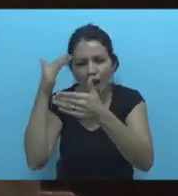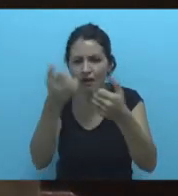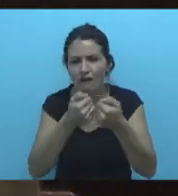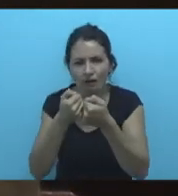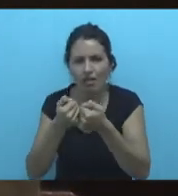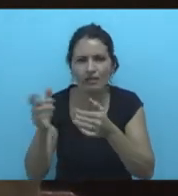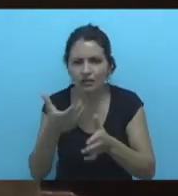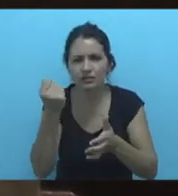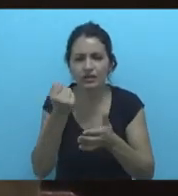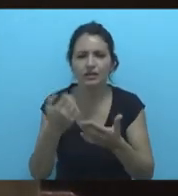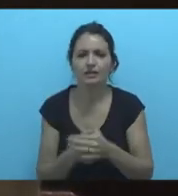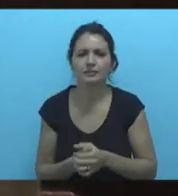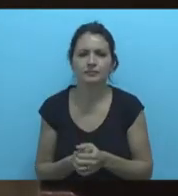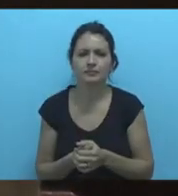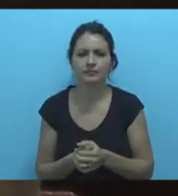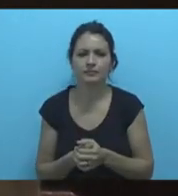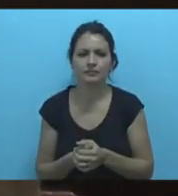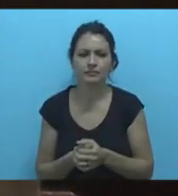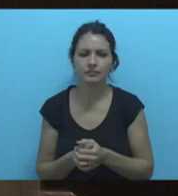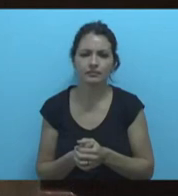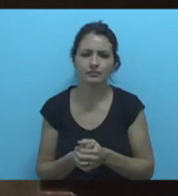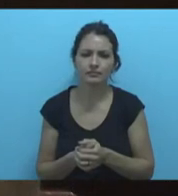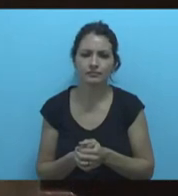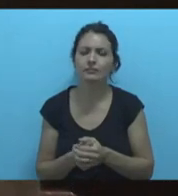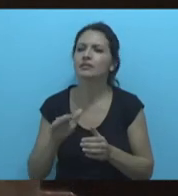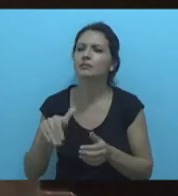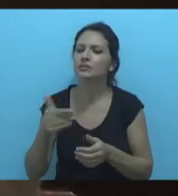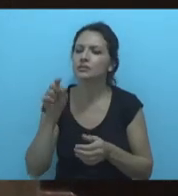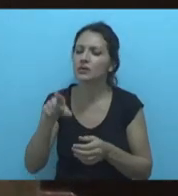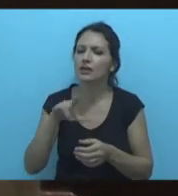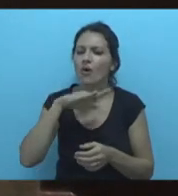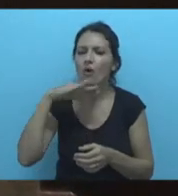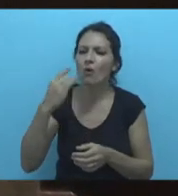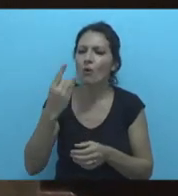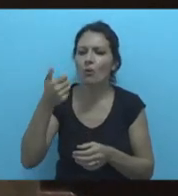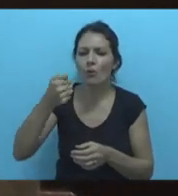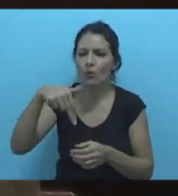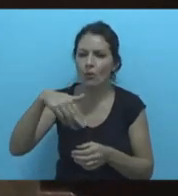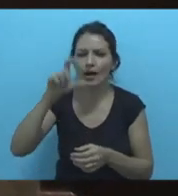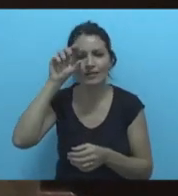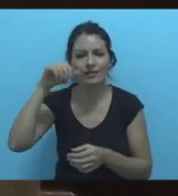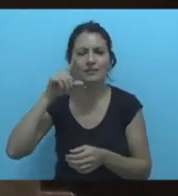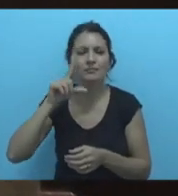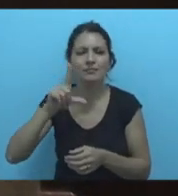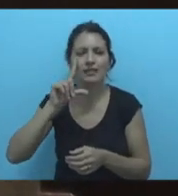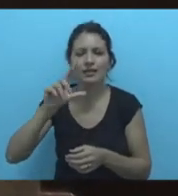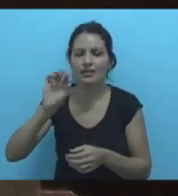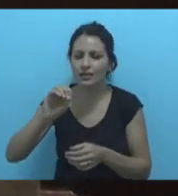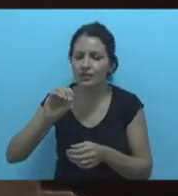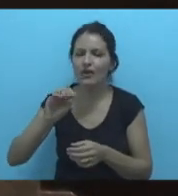para lograr consensos. Por eso, compañero Juan Emilio Vázquez Ferecín, hasta la victoria